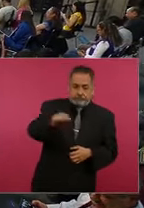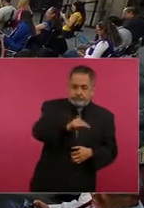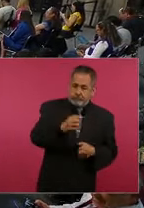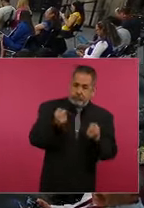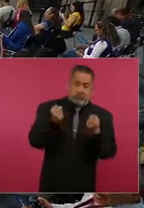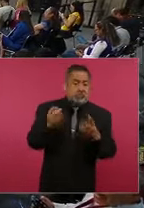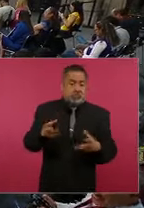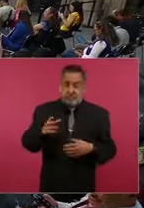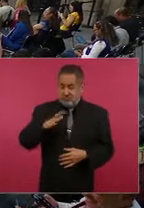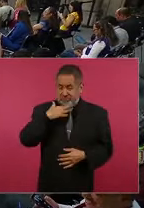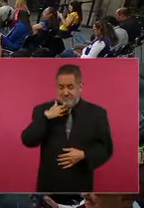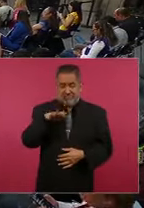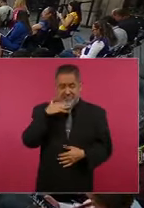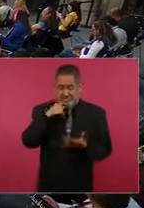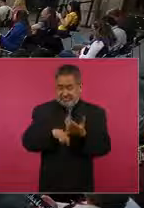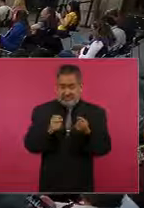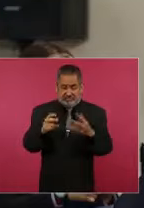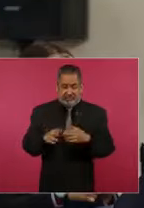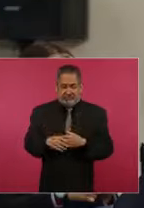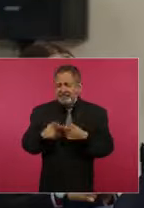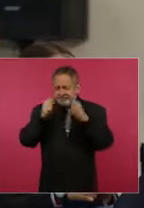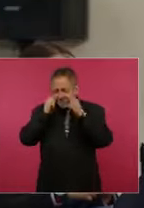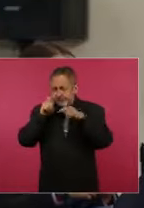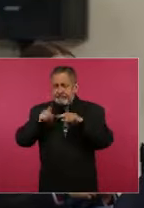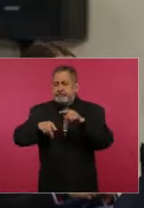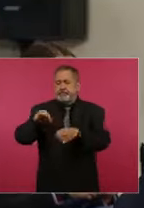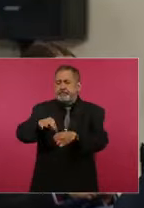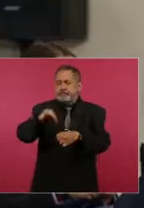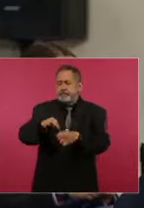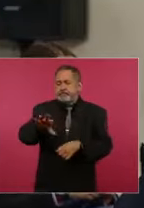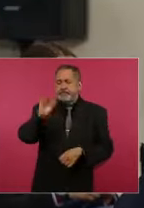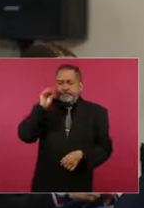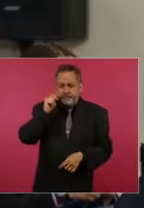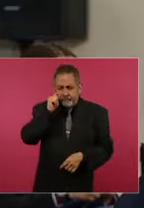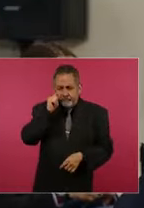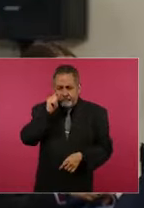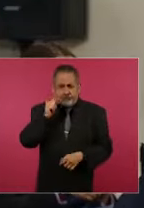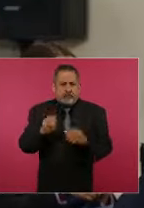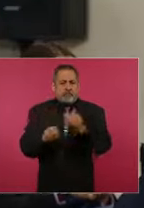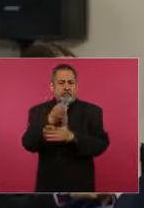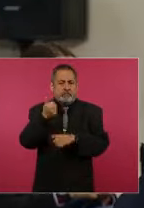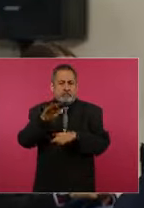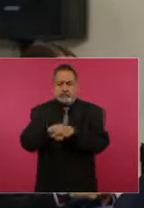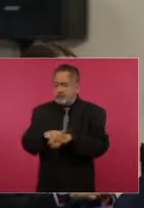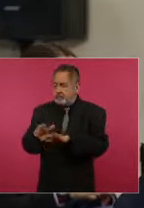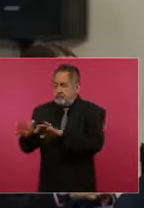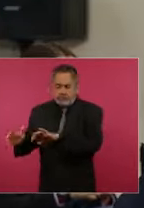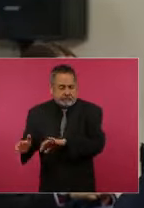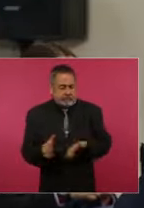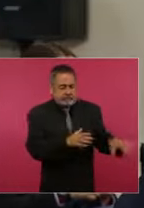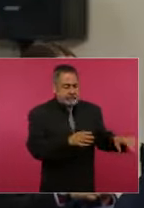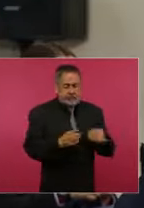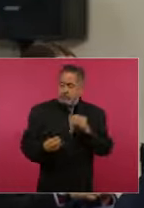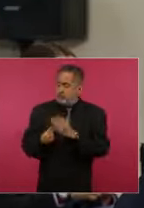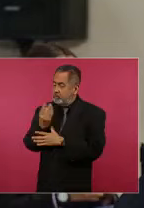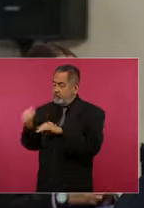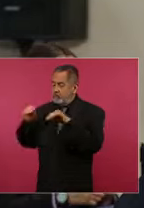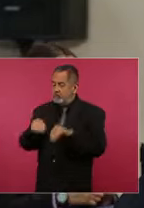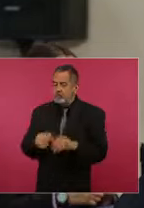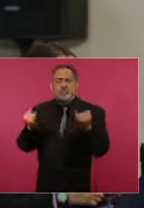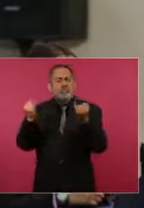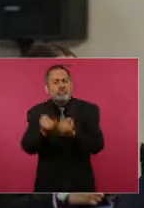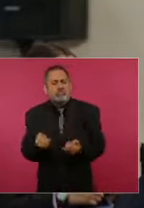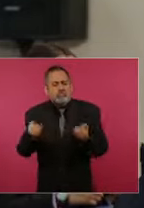porque independientemente de a quién elijan, pues parece que llegan nuevas administraciones y la misma práctica.